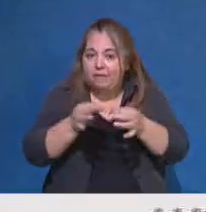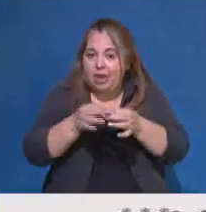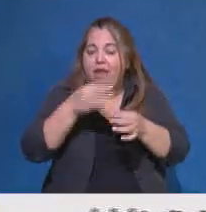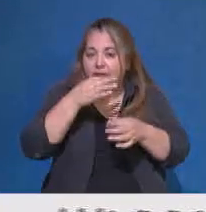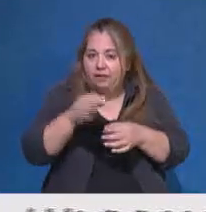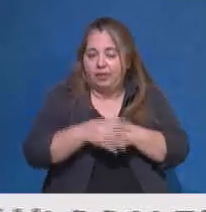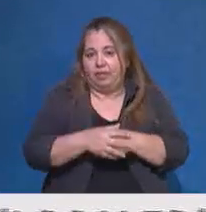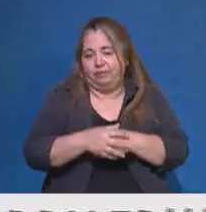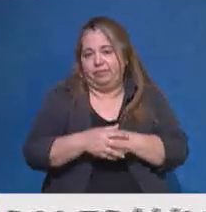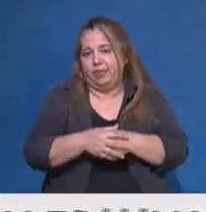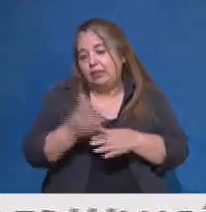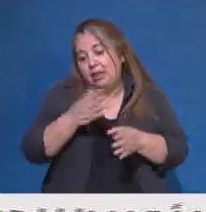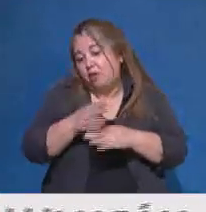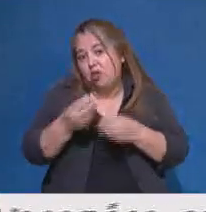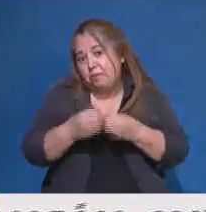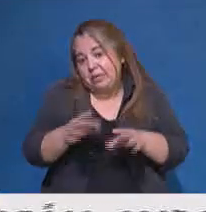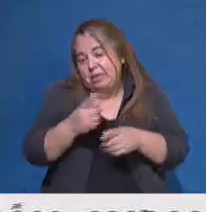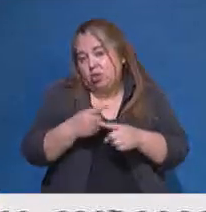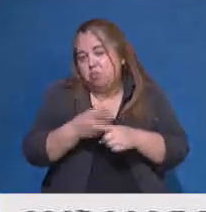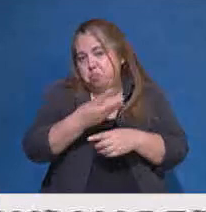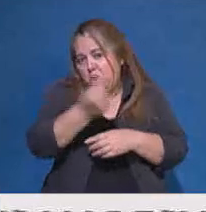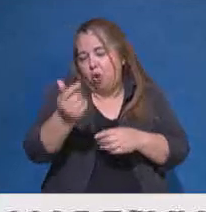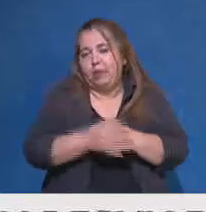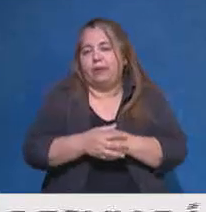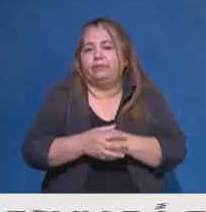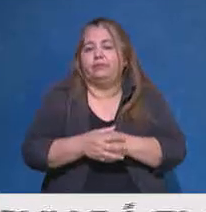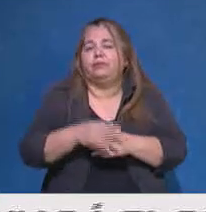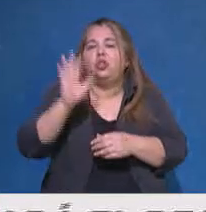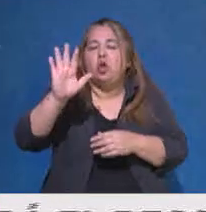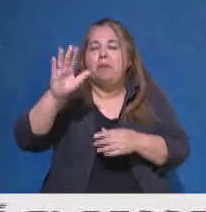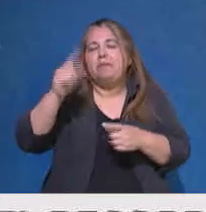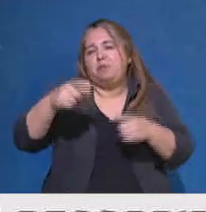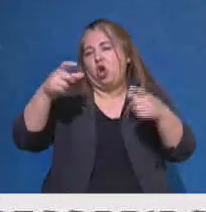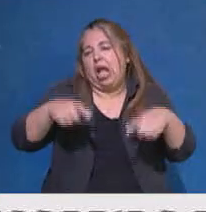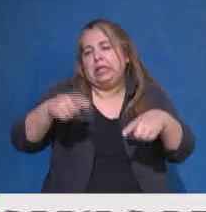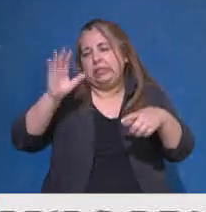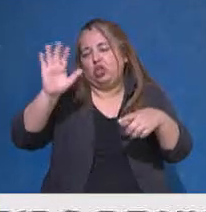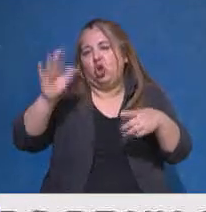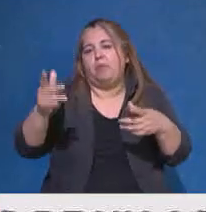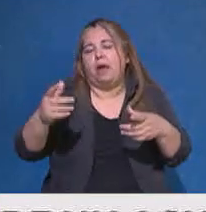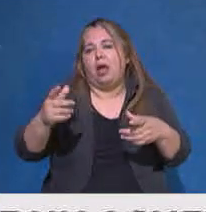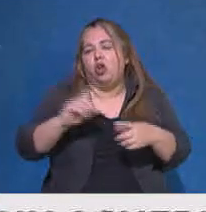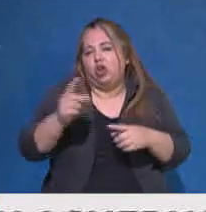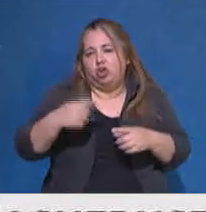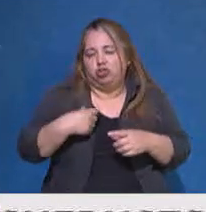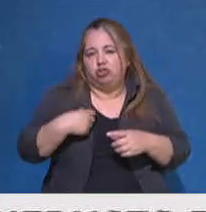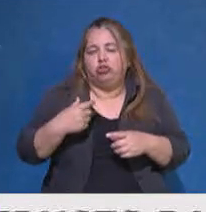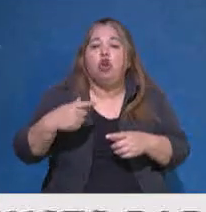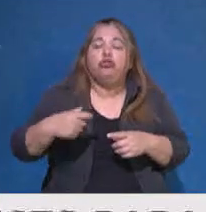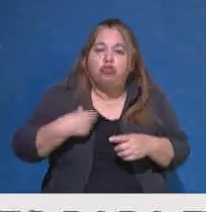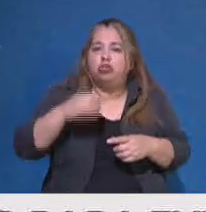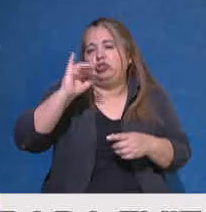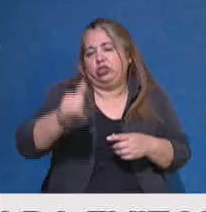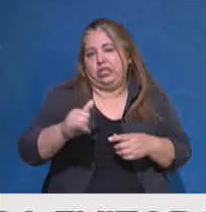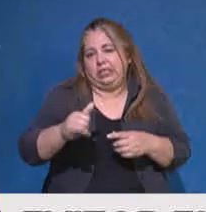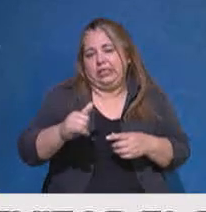a poder tener su entrada. Los del Tomba, en Tomba y Lencinas, donde siempre lo hacen aquellos que no son socios. Los socios, por supuesto, con la cuota al día,